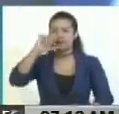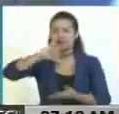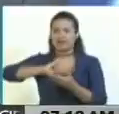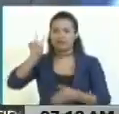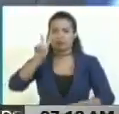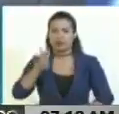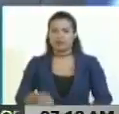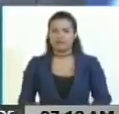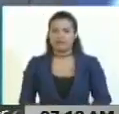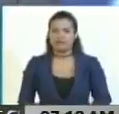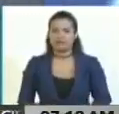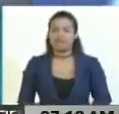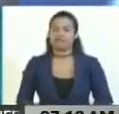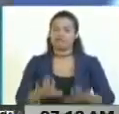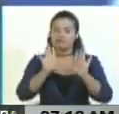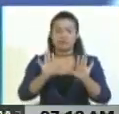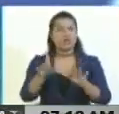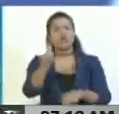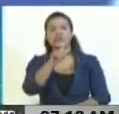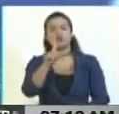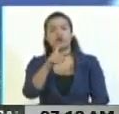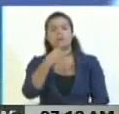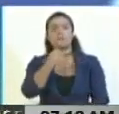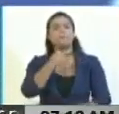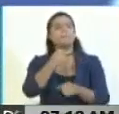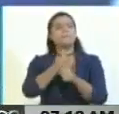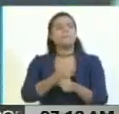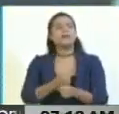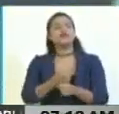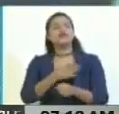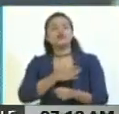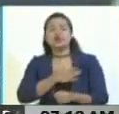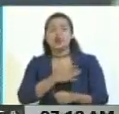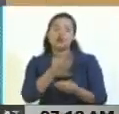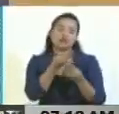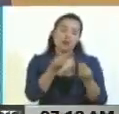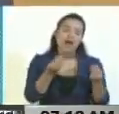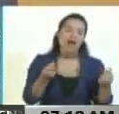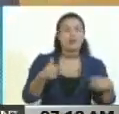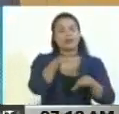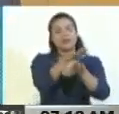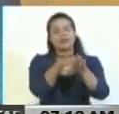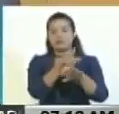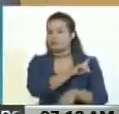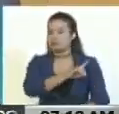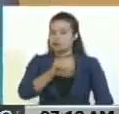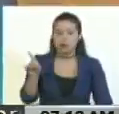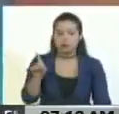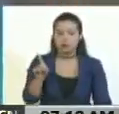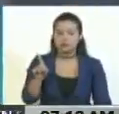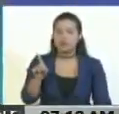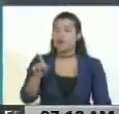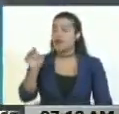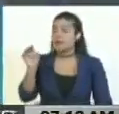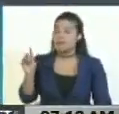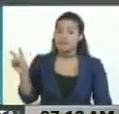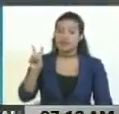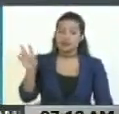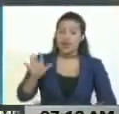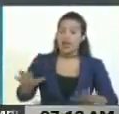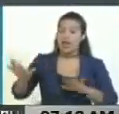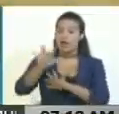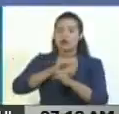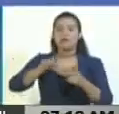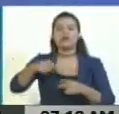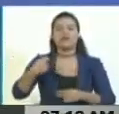Venezuela. No esperen contemplaciones ni clemencia. Al pueblo venezolano, especialmente a nuestros